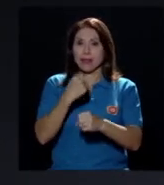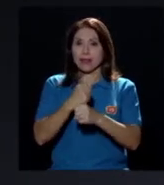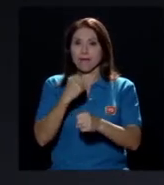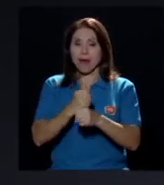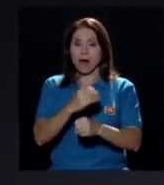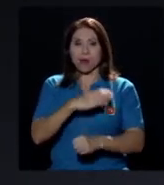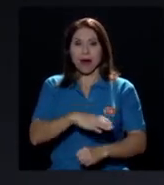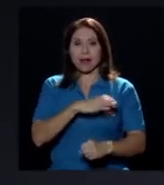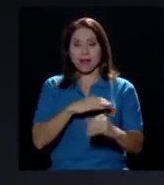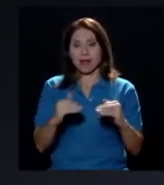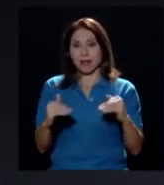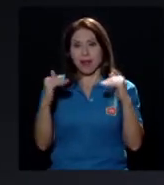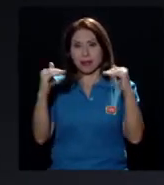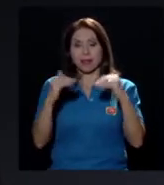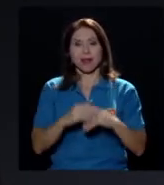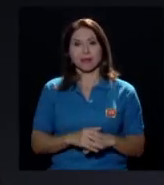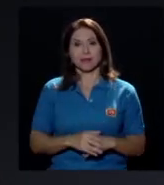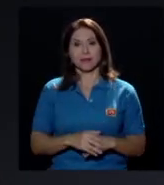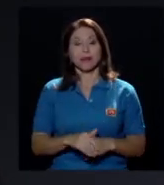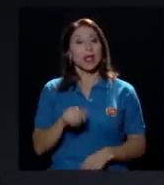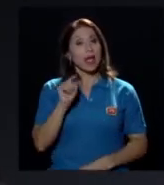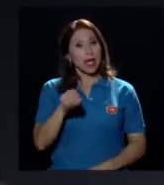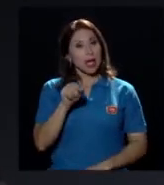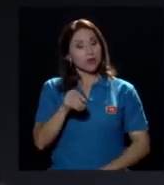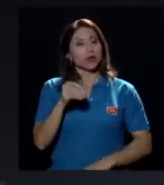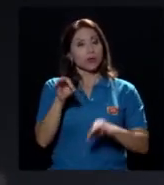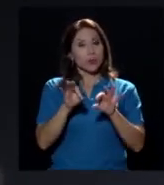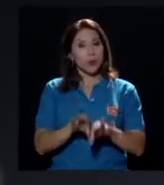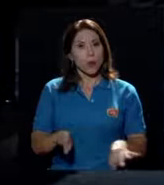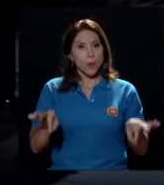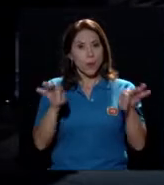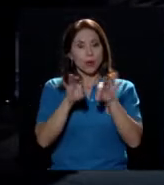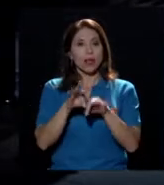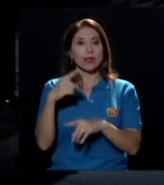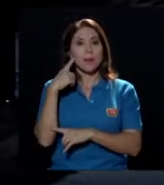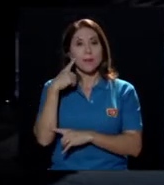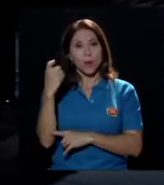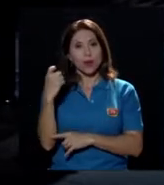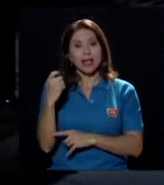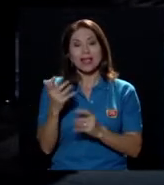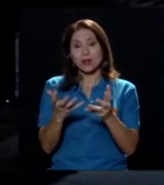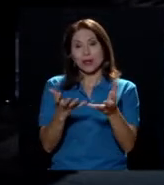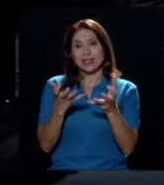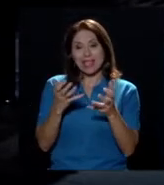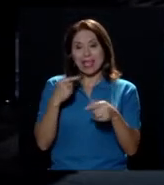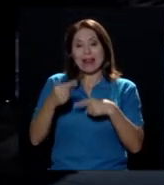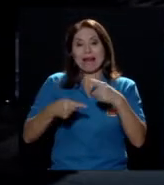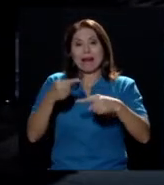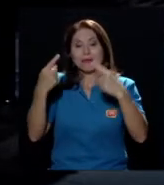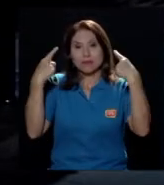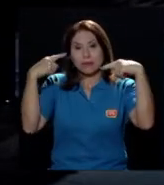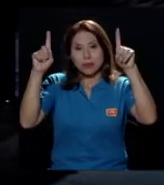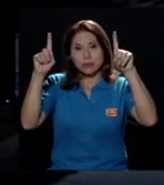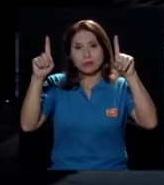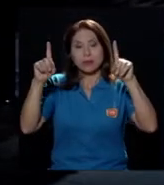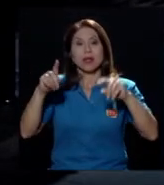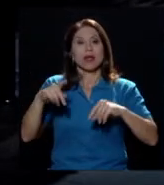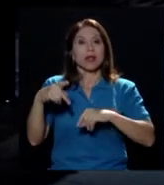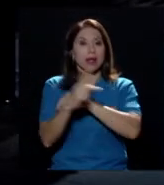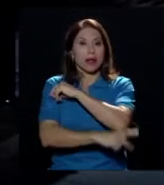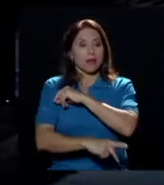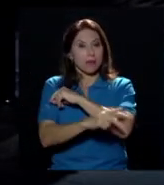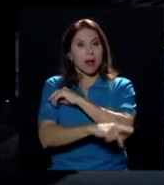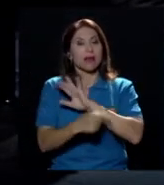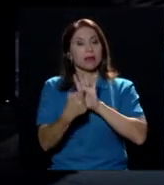calidad. Eso nos parece que es muy importante porque es parte de lo que se quiere lograr, que el país se